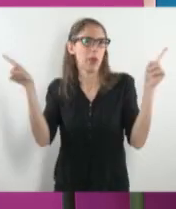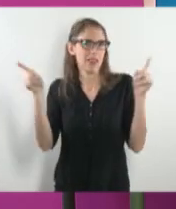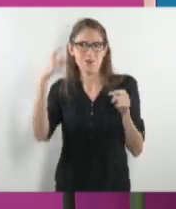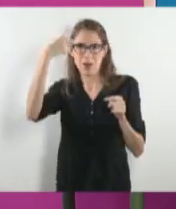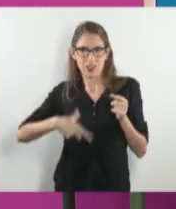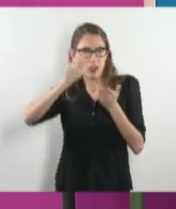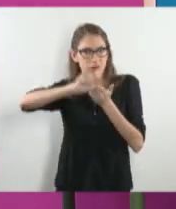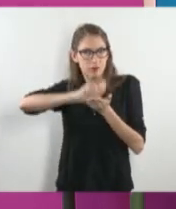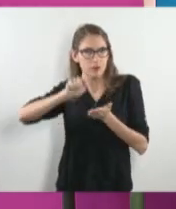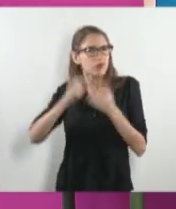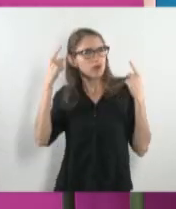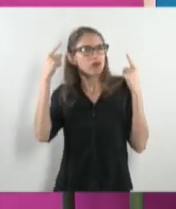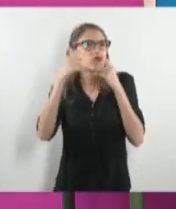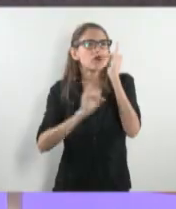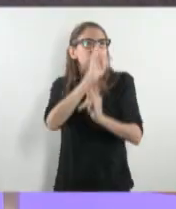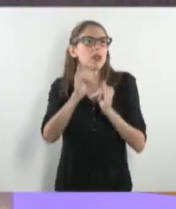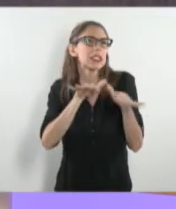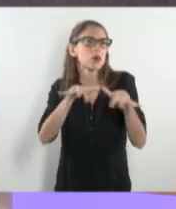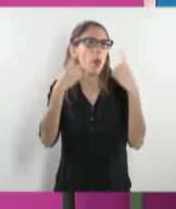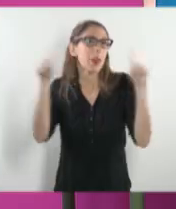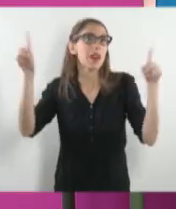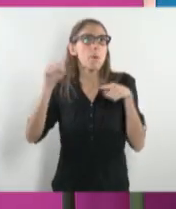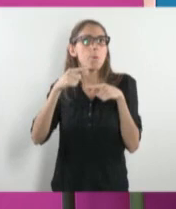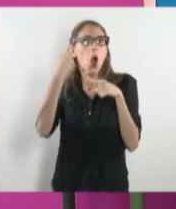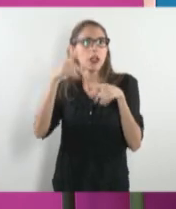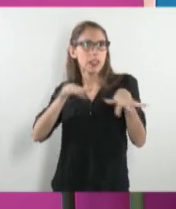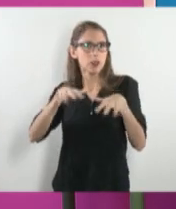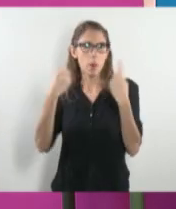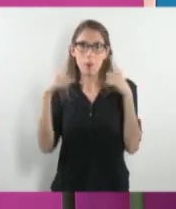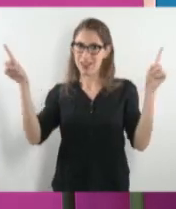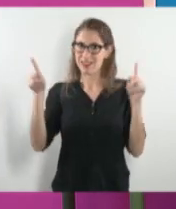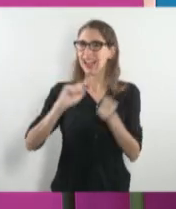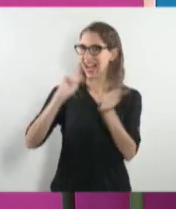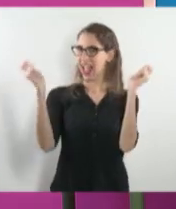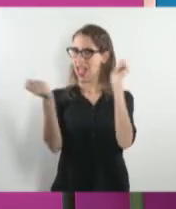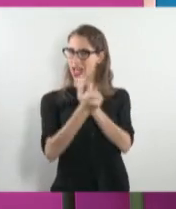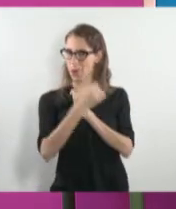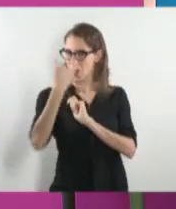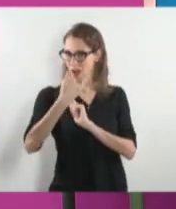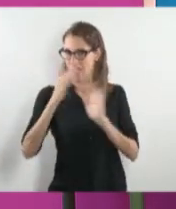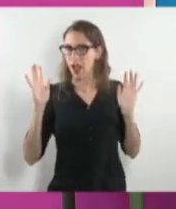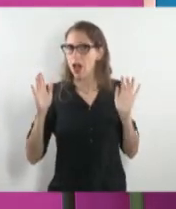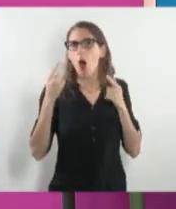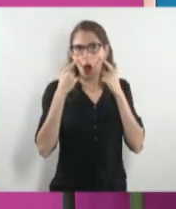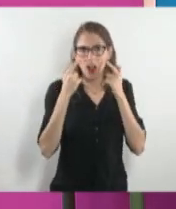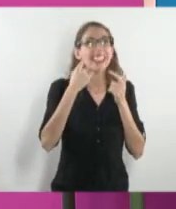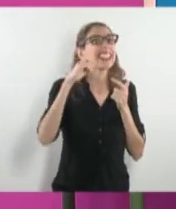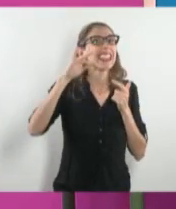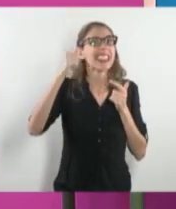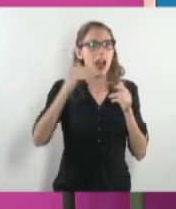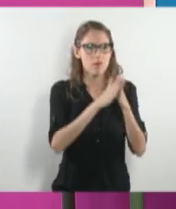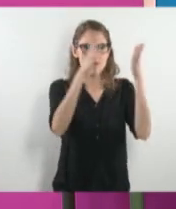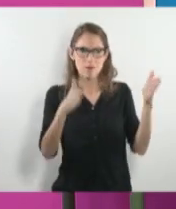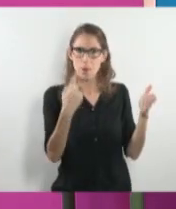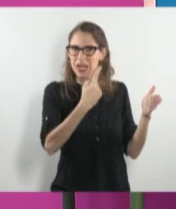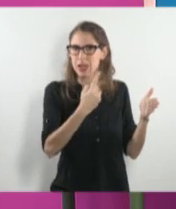a hablar de un contexto político distinto. Hay un giro. Hay un giro. De la ida a la vuelta. Que en realidad la ida no se llama originalmente la ida. Claro.